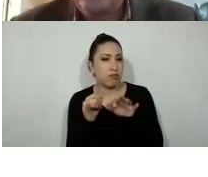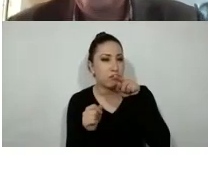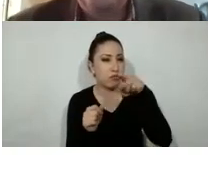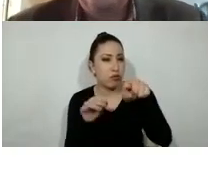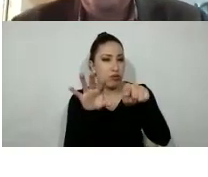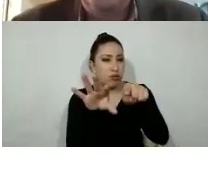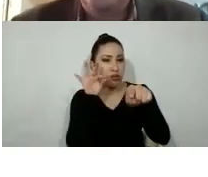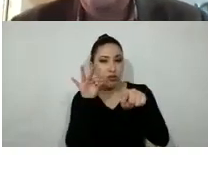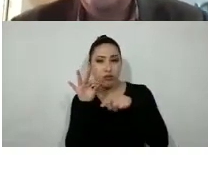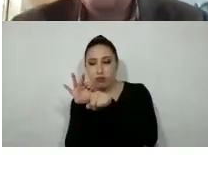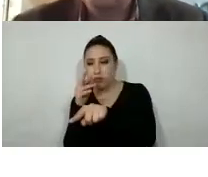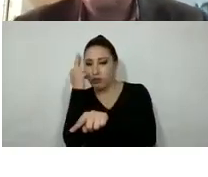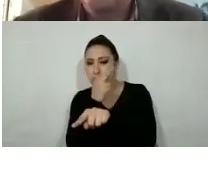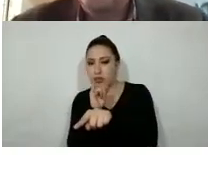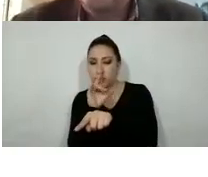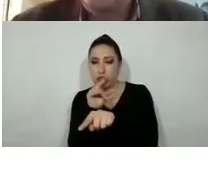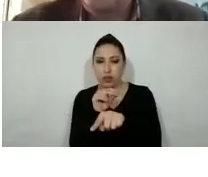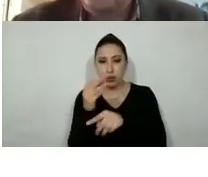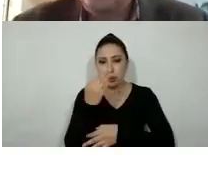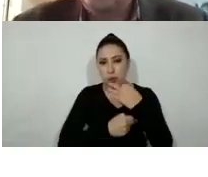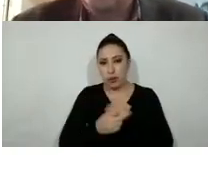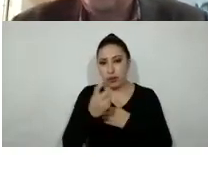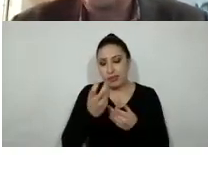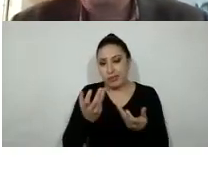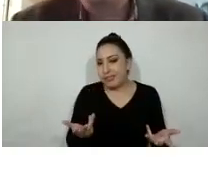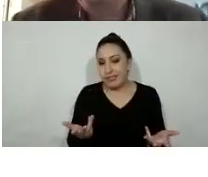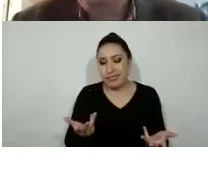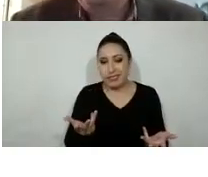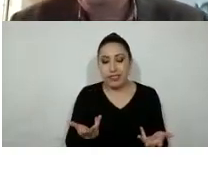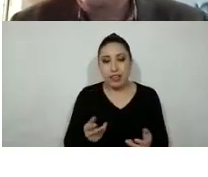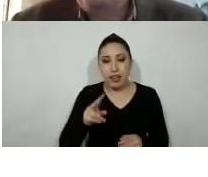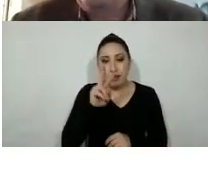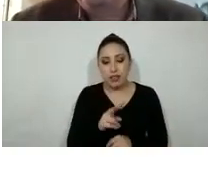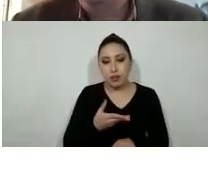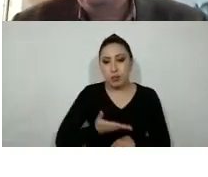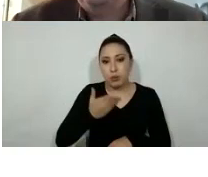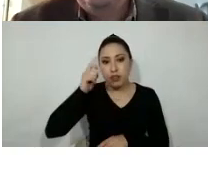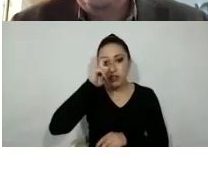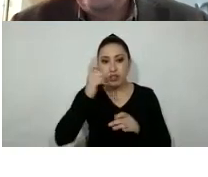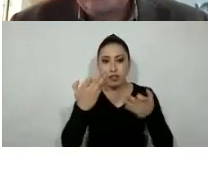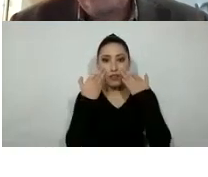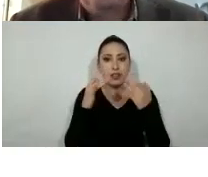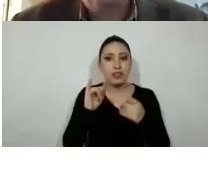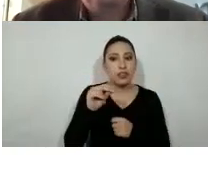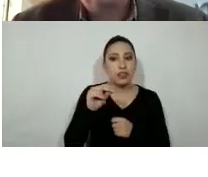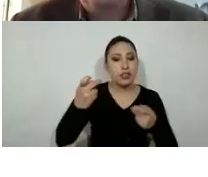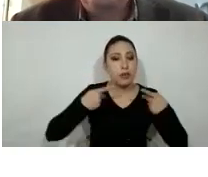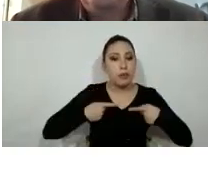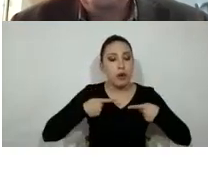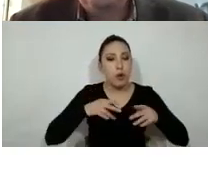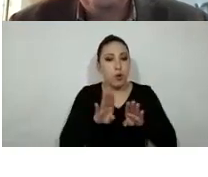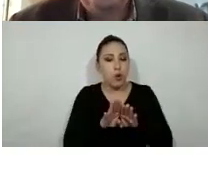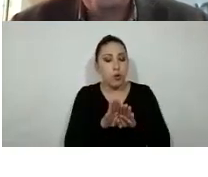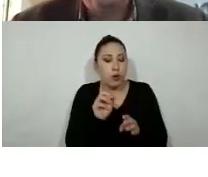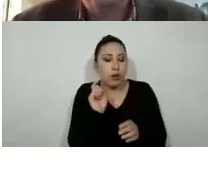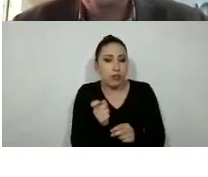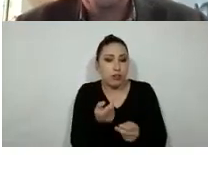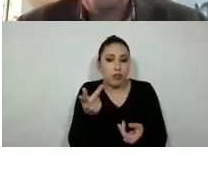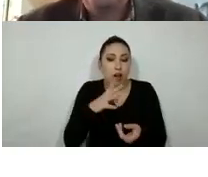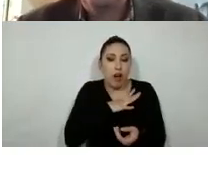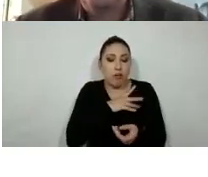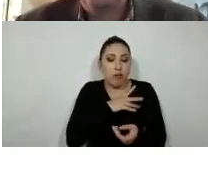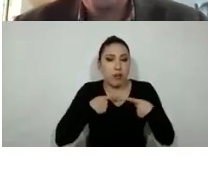revisa. Y es totalmente pues difícil de acreditar la flagrancia, discriminatorio y trae